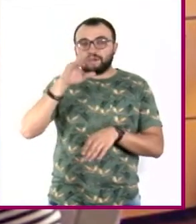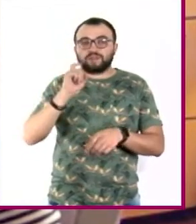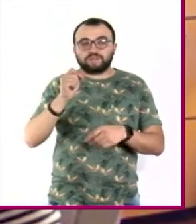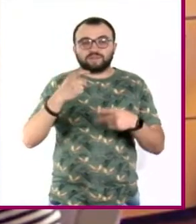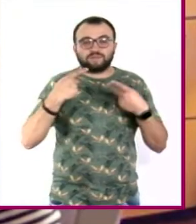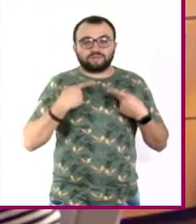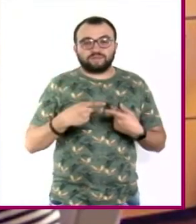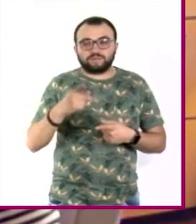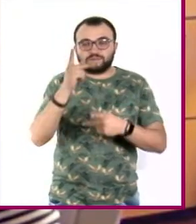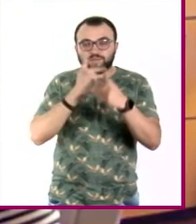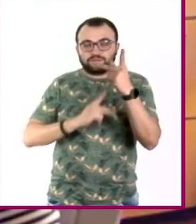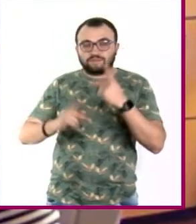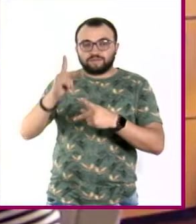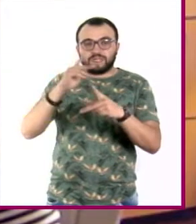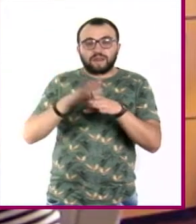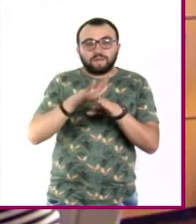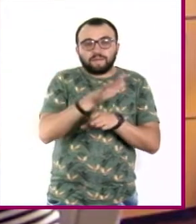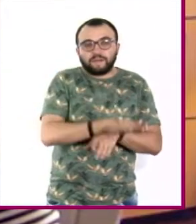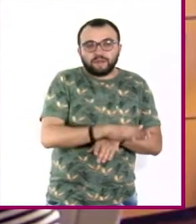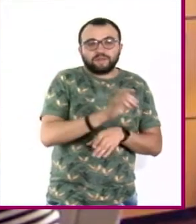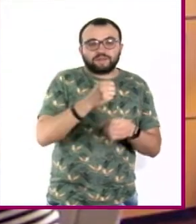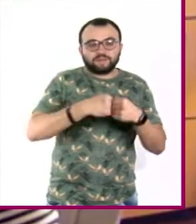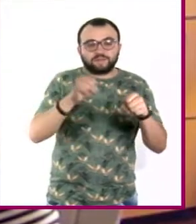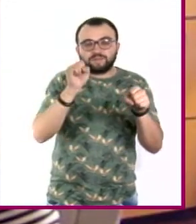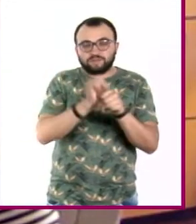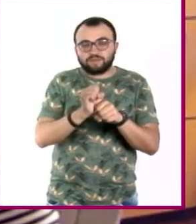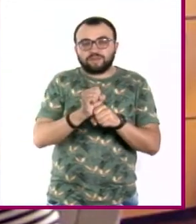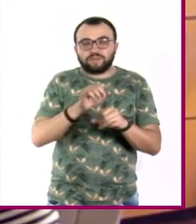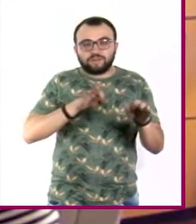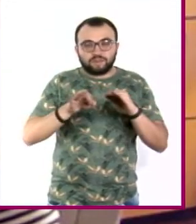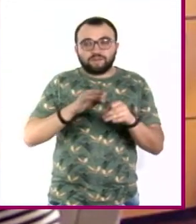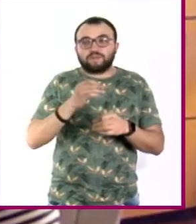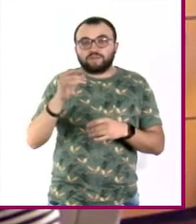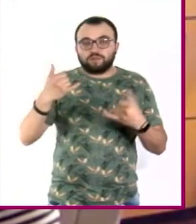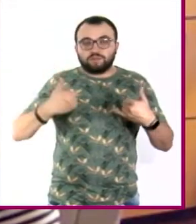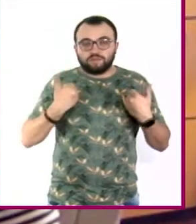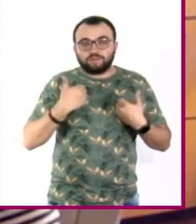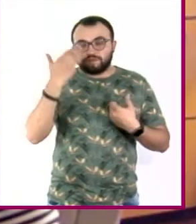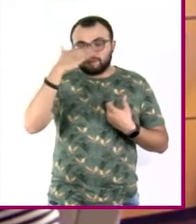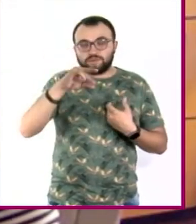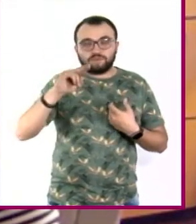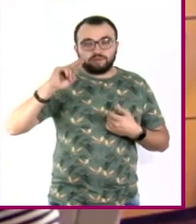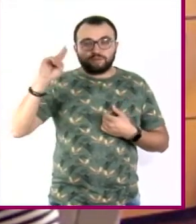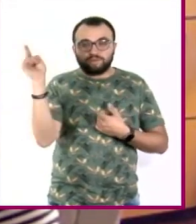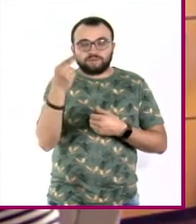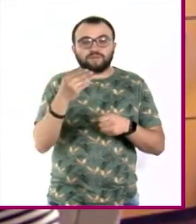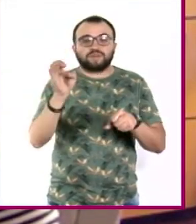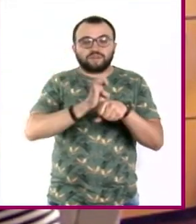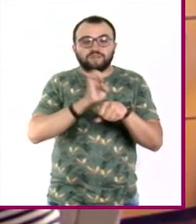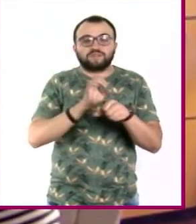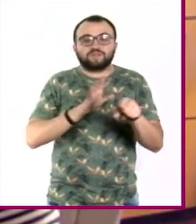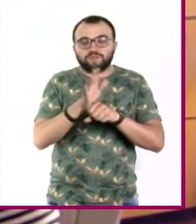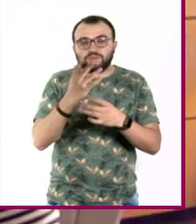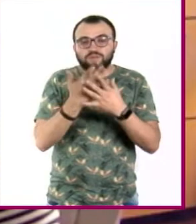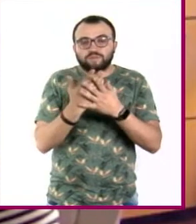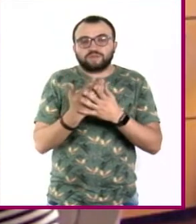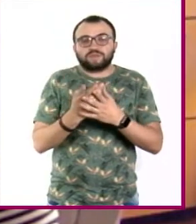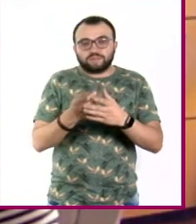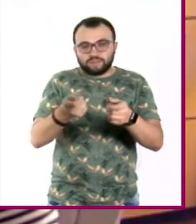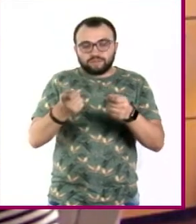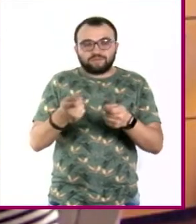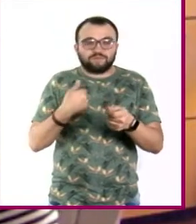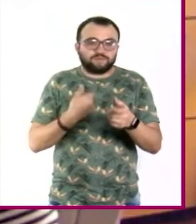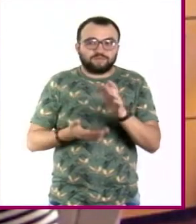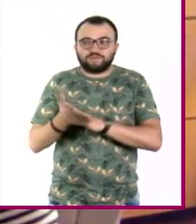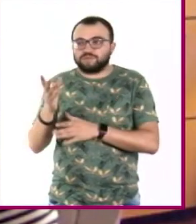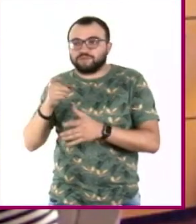prestaciones o seguridad laboral, entonces los jóvenes salen de las universidades y realmente lo que pueden esperar es conseguir un trabajo